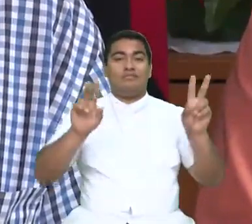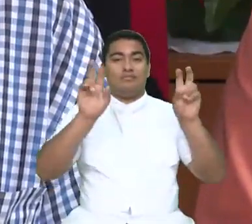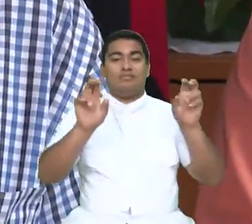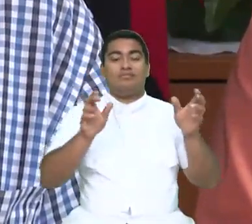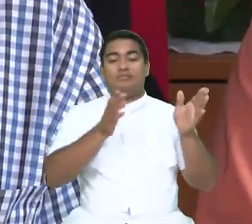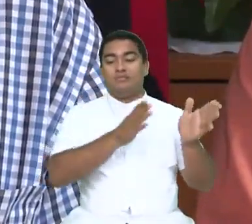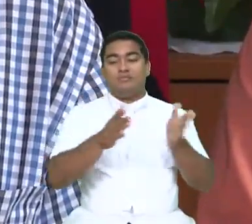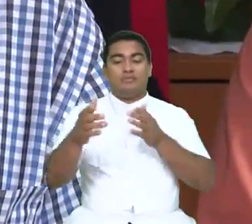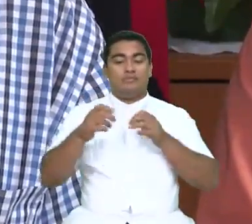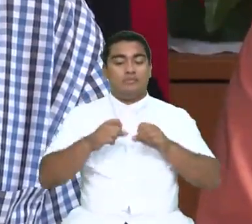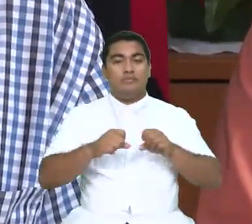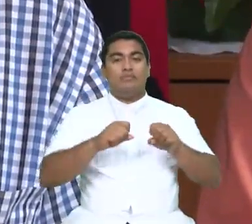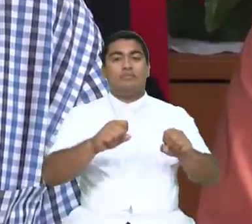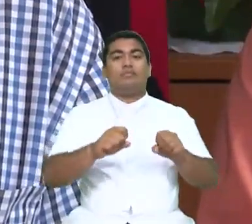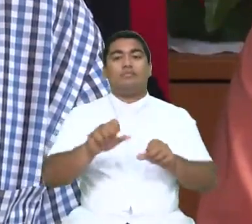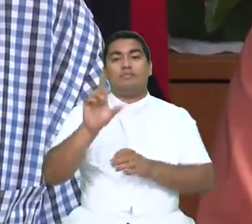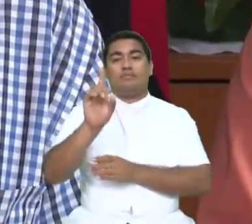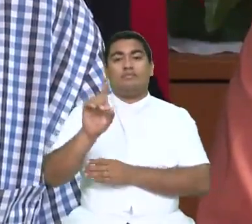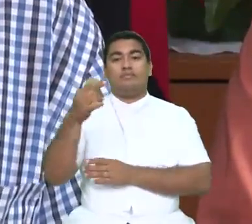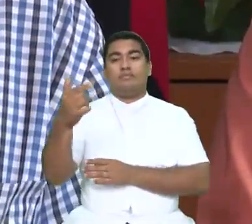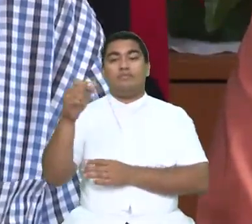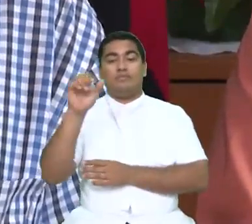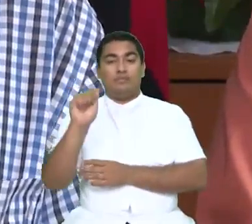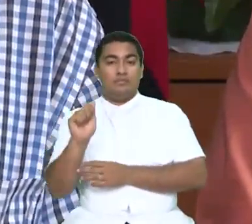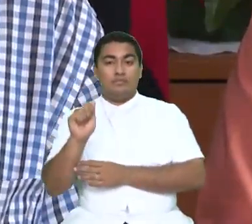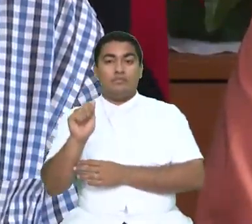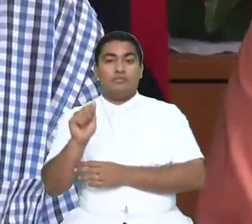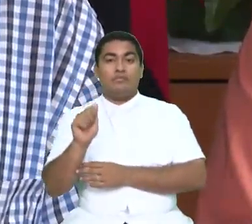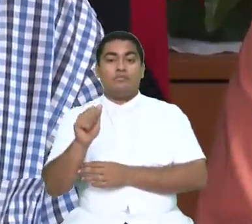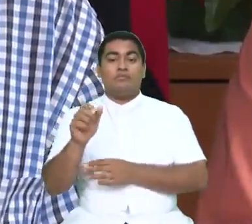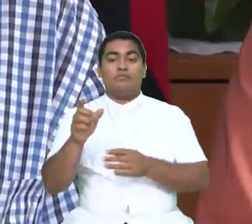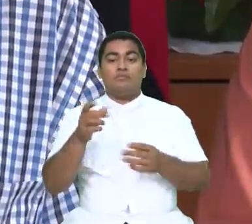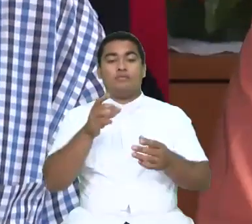Aduaneros DGA en la dirección siguiente